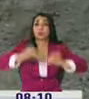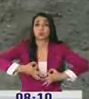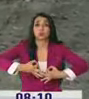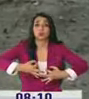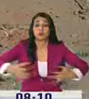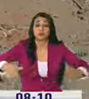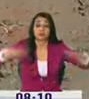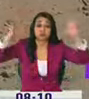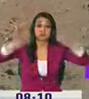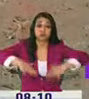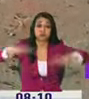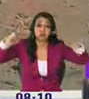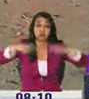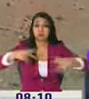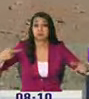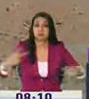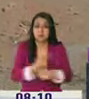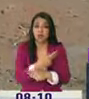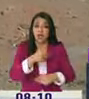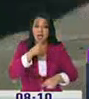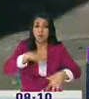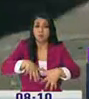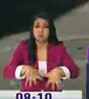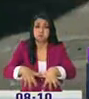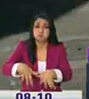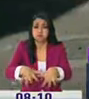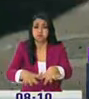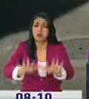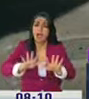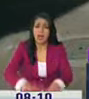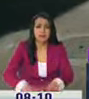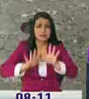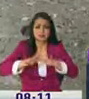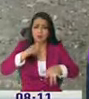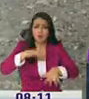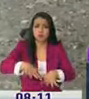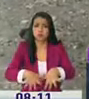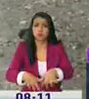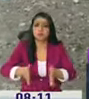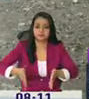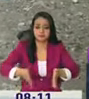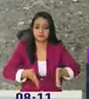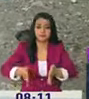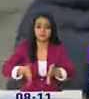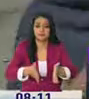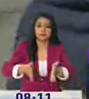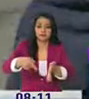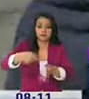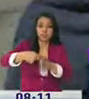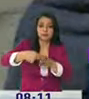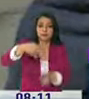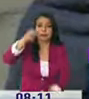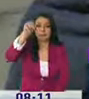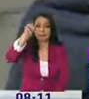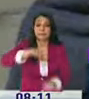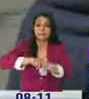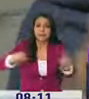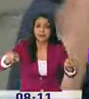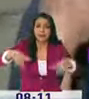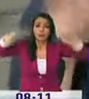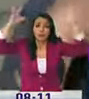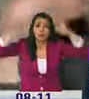situación empeore por el estancamiento de agua que años anteriores se ha presentado en esta calle denominada M. Pero ya cuando llueve, el